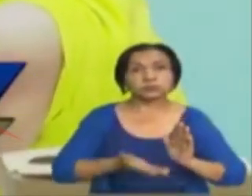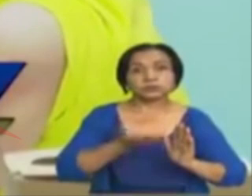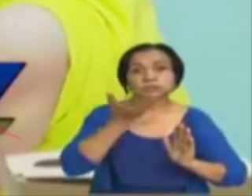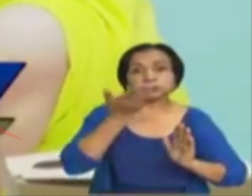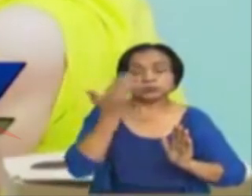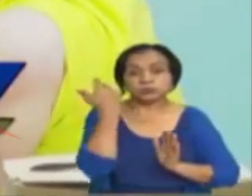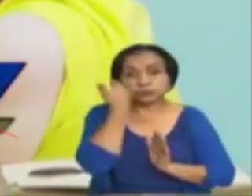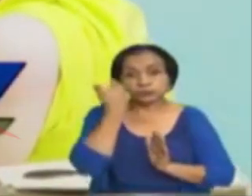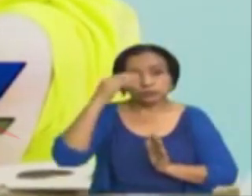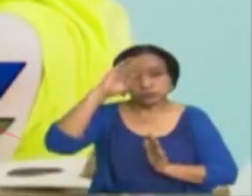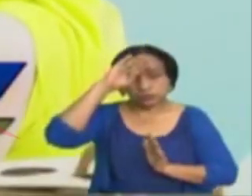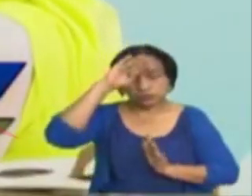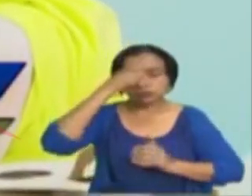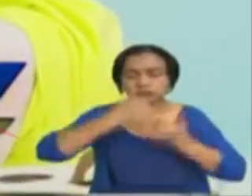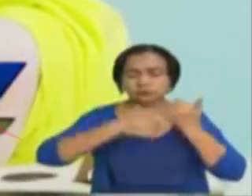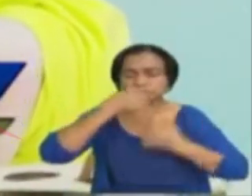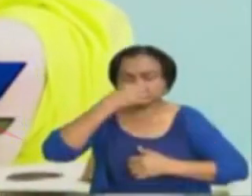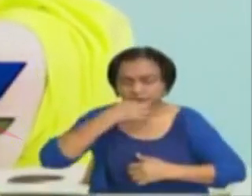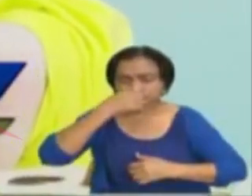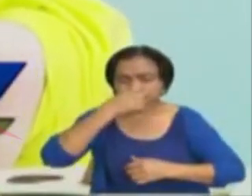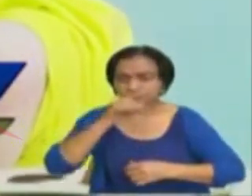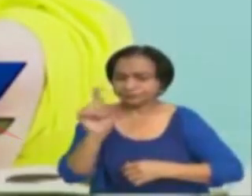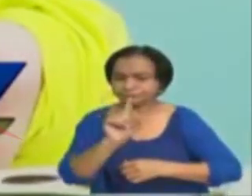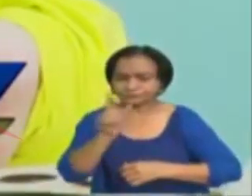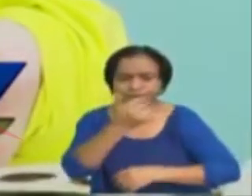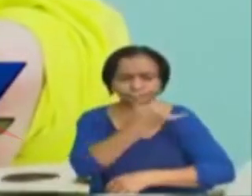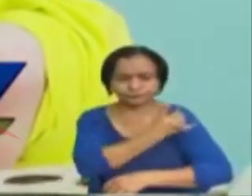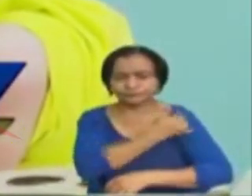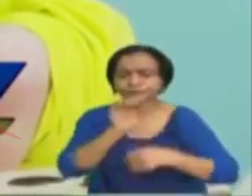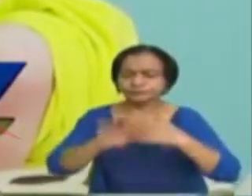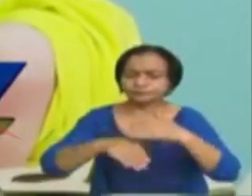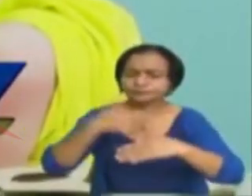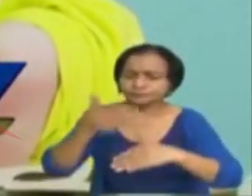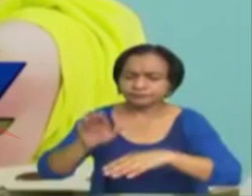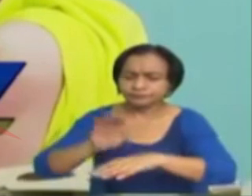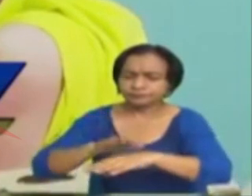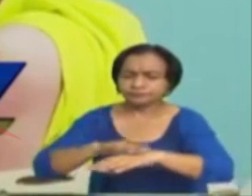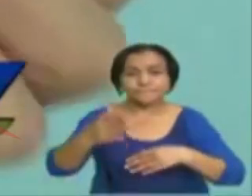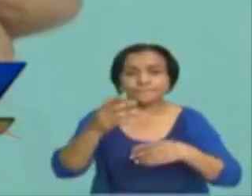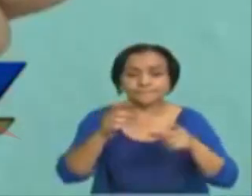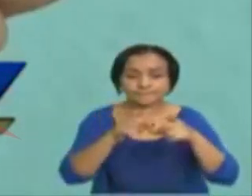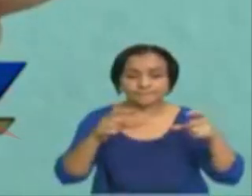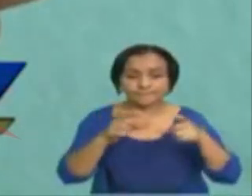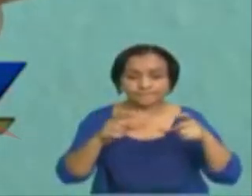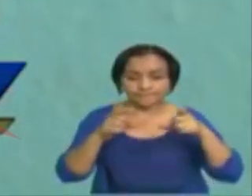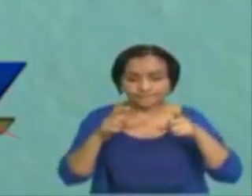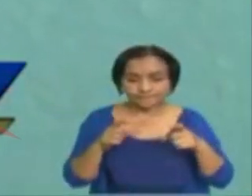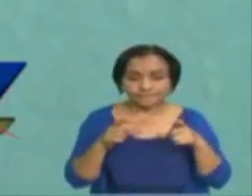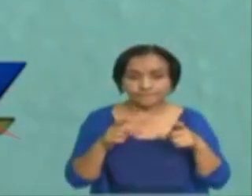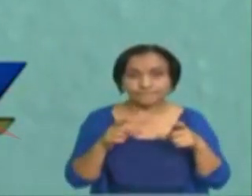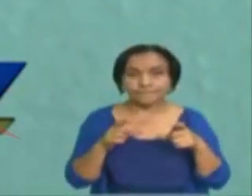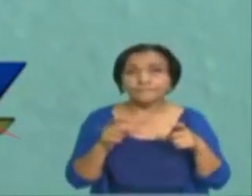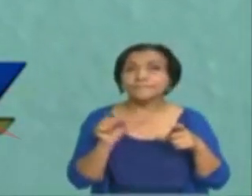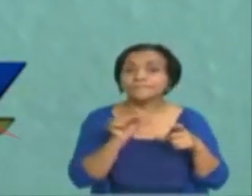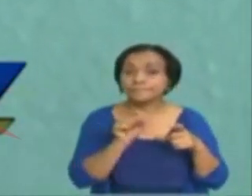que el Estado de Nicaragua aún no les ha asegurado la oportunidad de poder recibir la vacuna del COVID-19 y las medidas que están tomando son